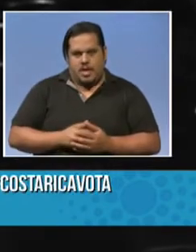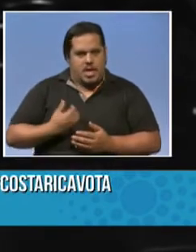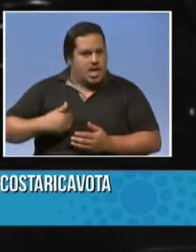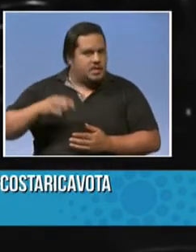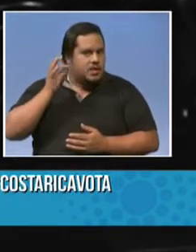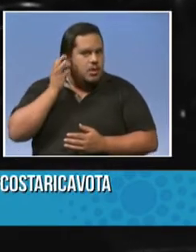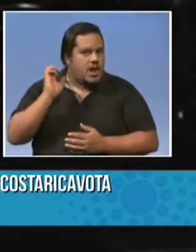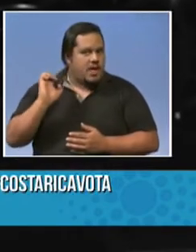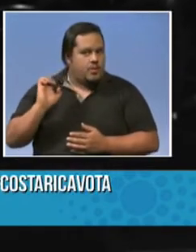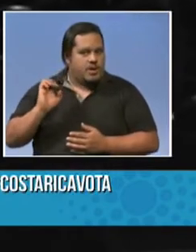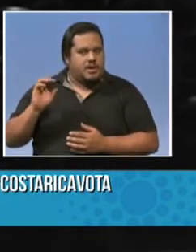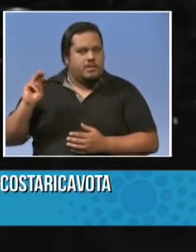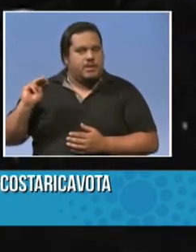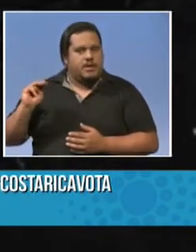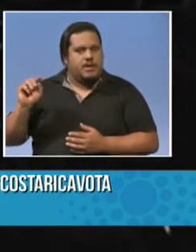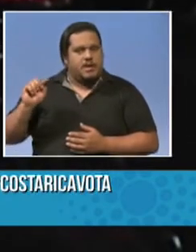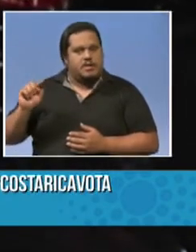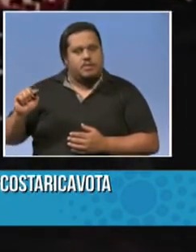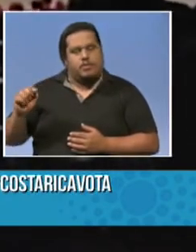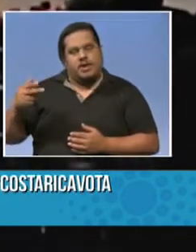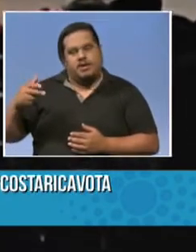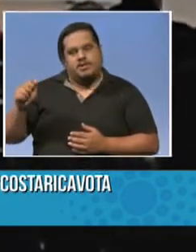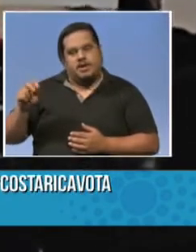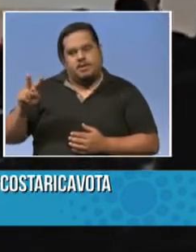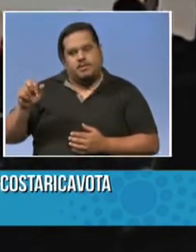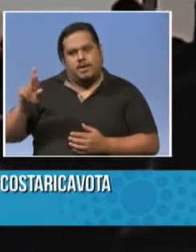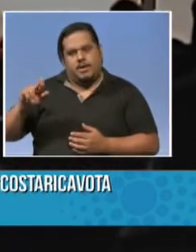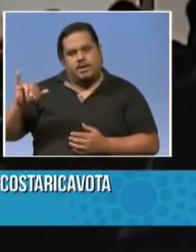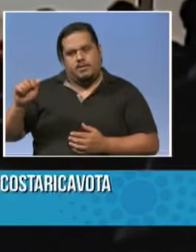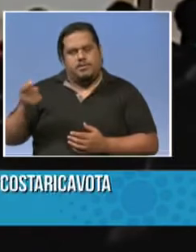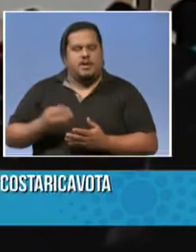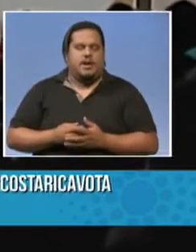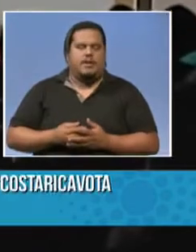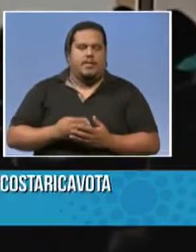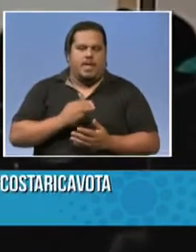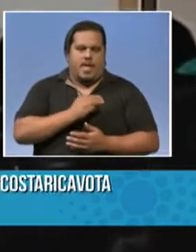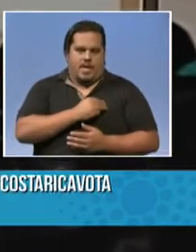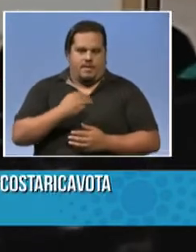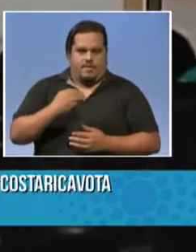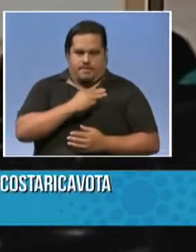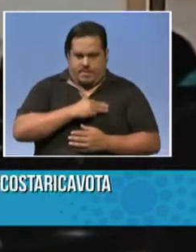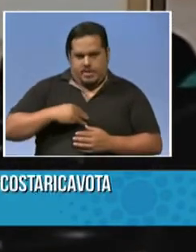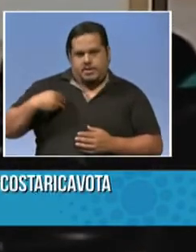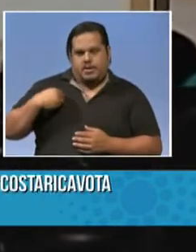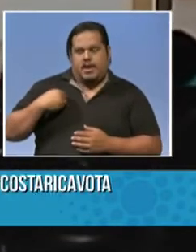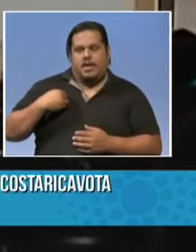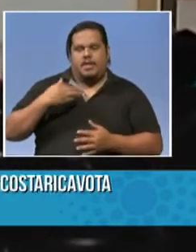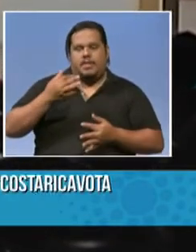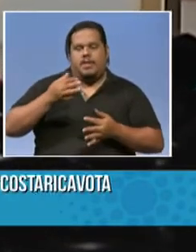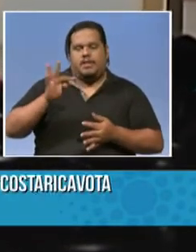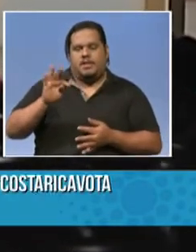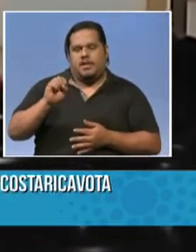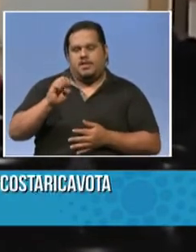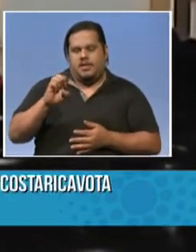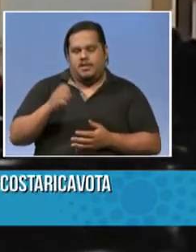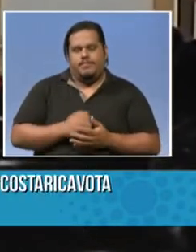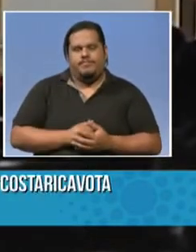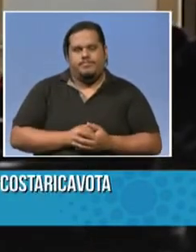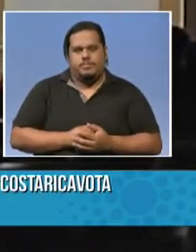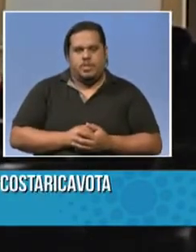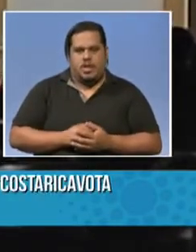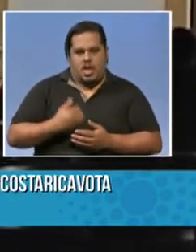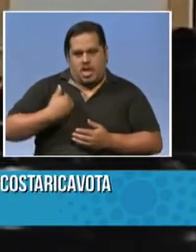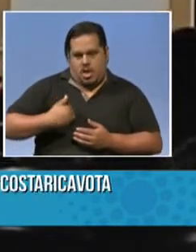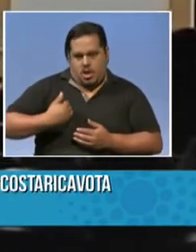señora Eugenia María Zamora Chavarría, magistrada vicepresidenta del Tribunal Supremo de Elecciones,